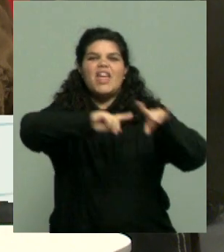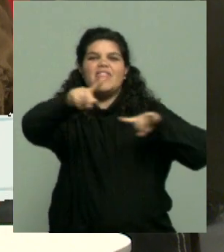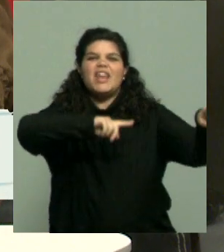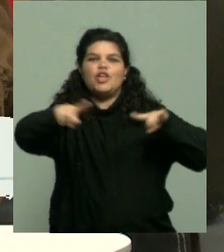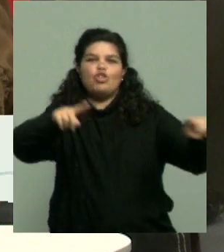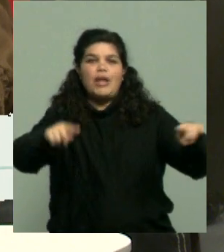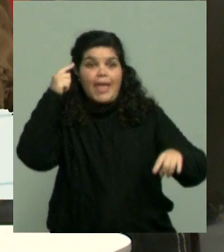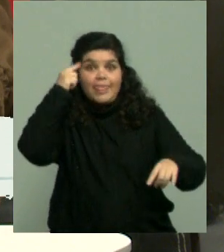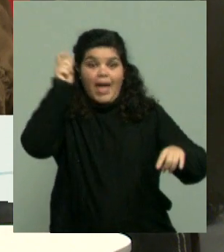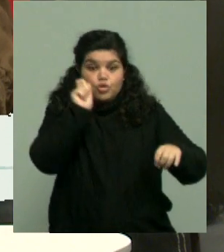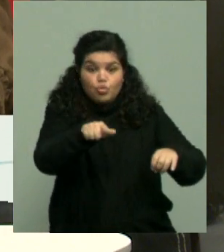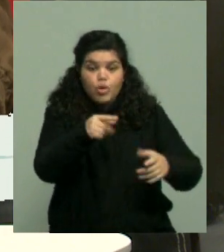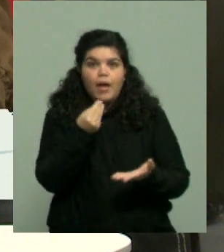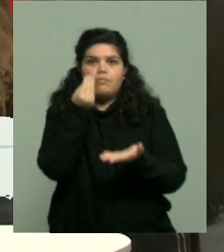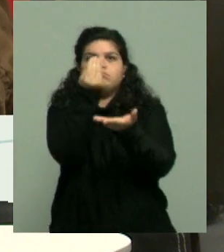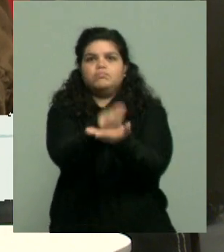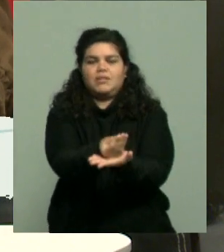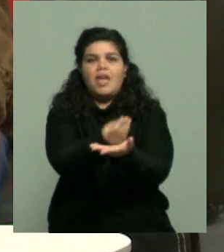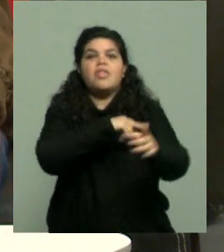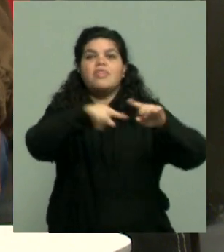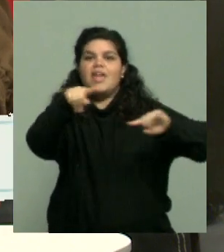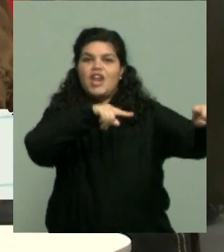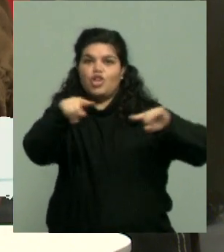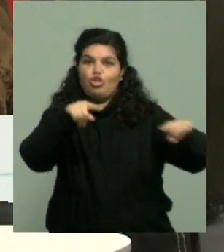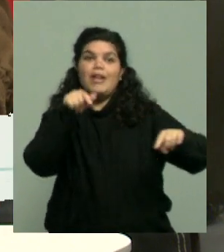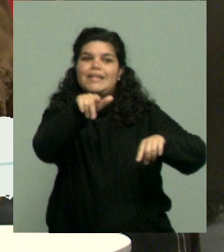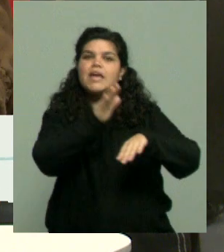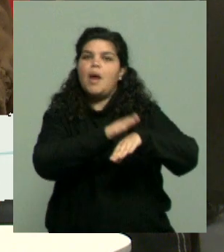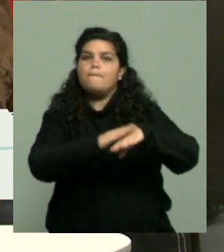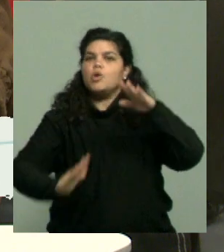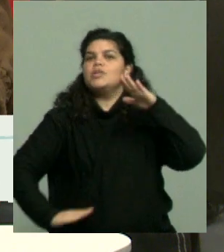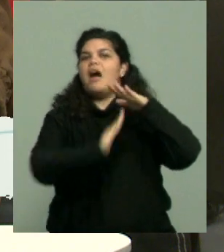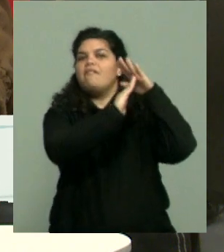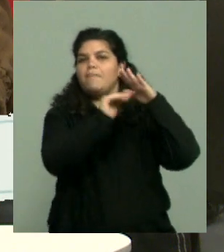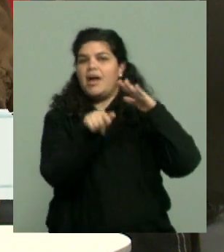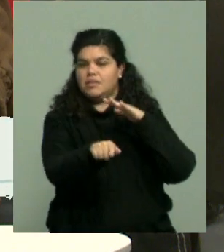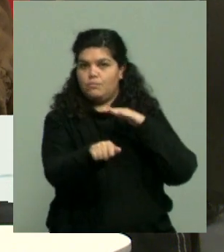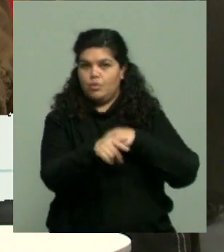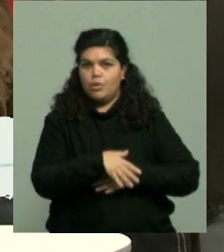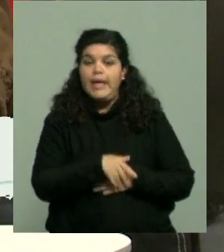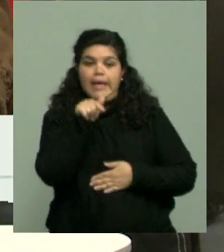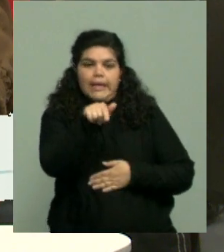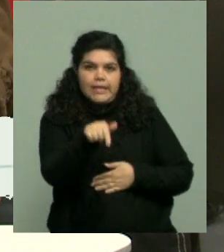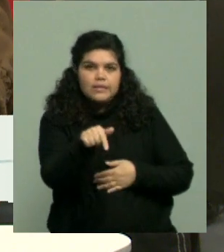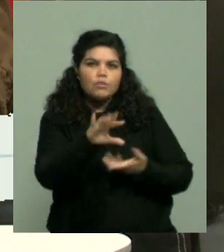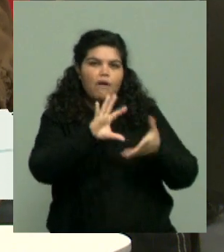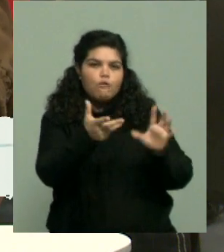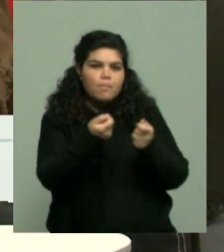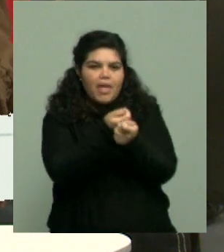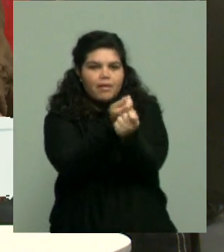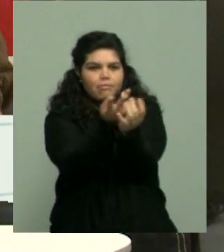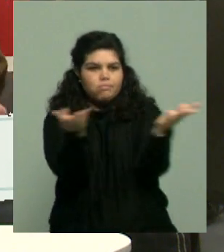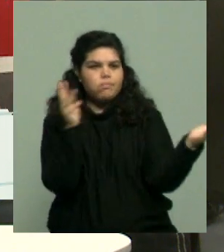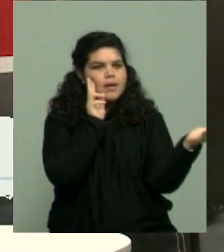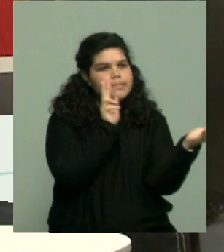una de las obras. Cada obra tiene un director, que es como el mayor responsable. Que bueno, es el que tiene como por ahí un poquito la mirada general de la obra y el que